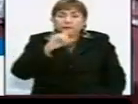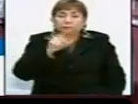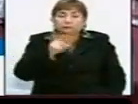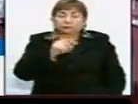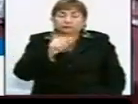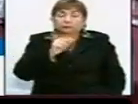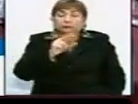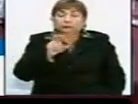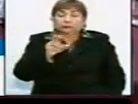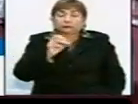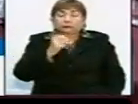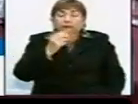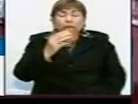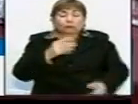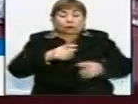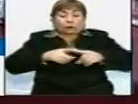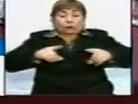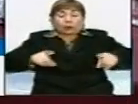pero